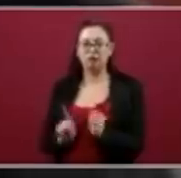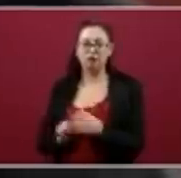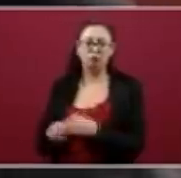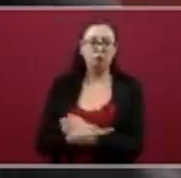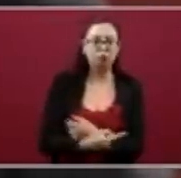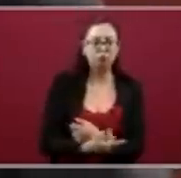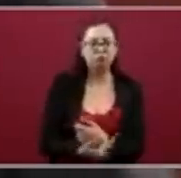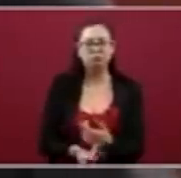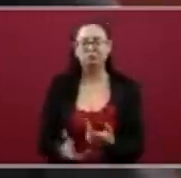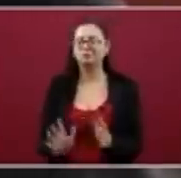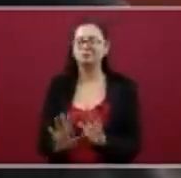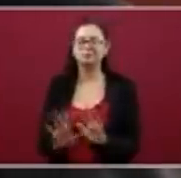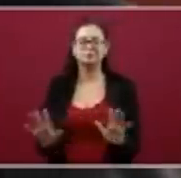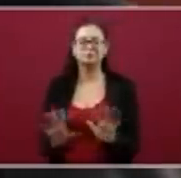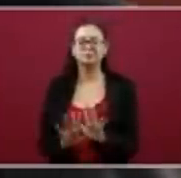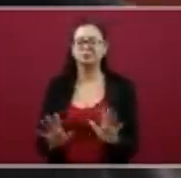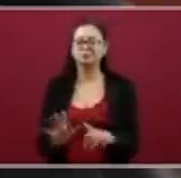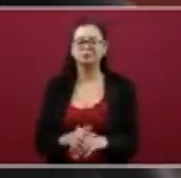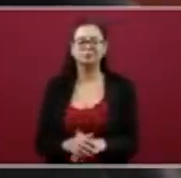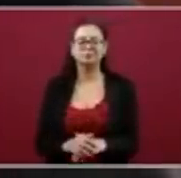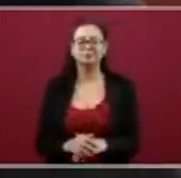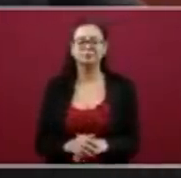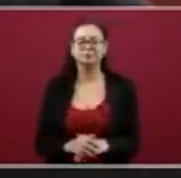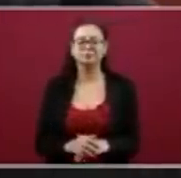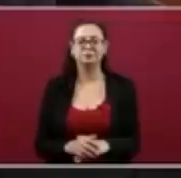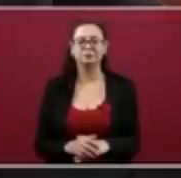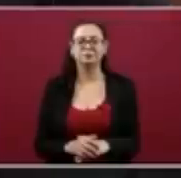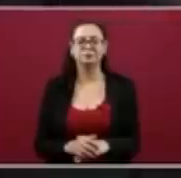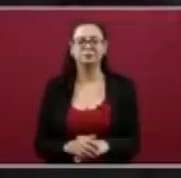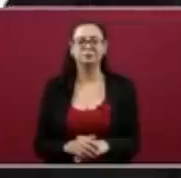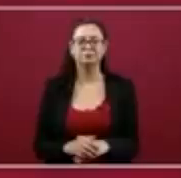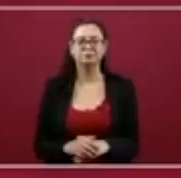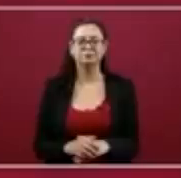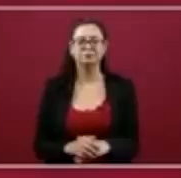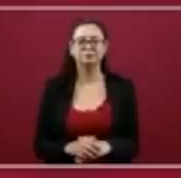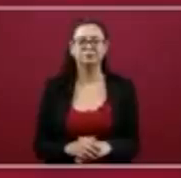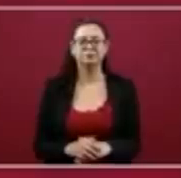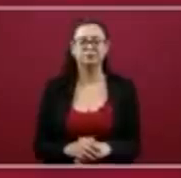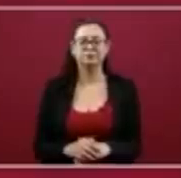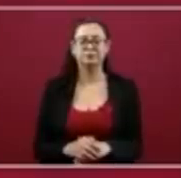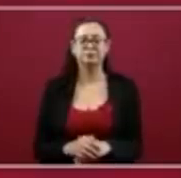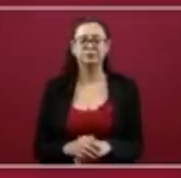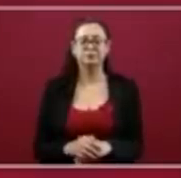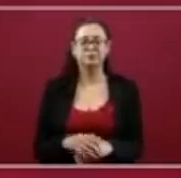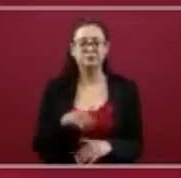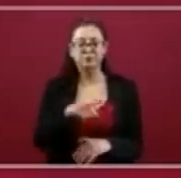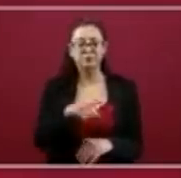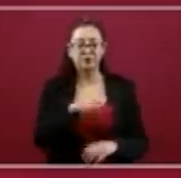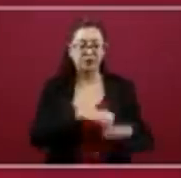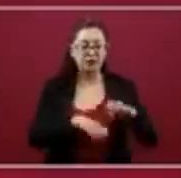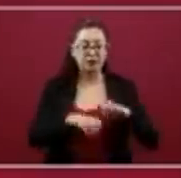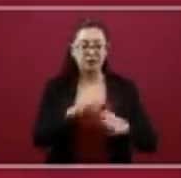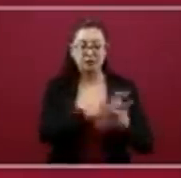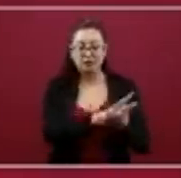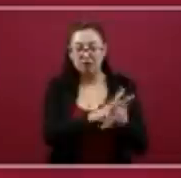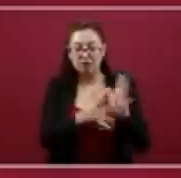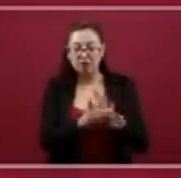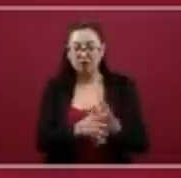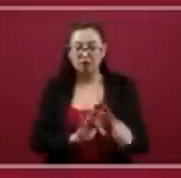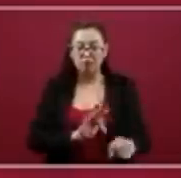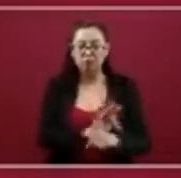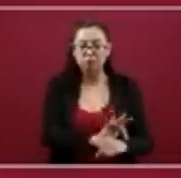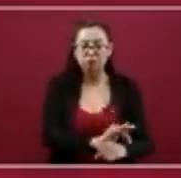no se protege a empresas vinculadas al régimen,